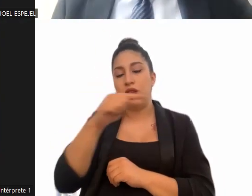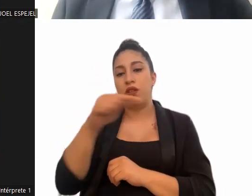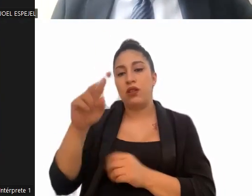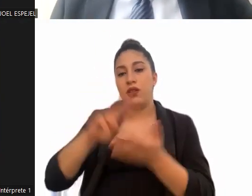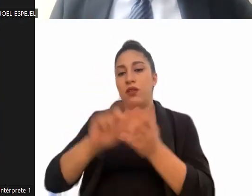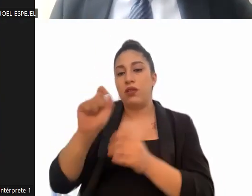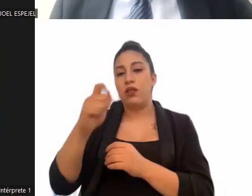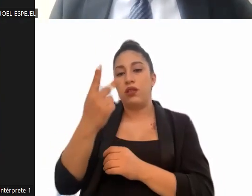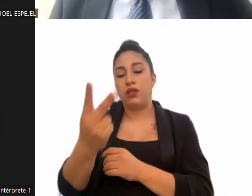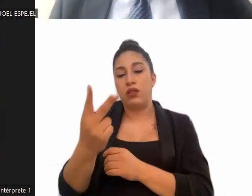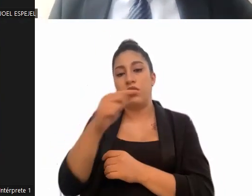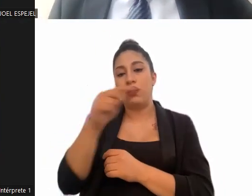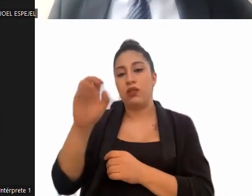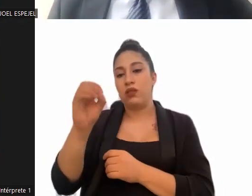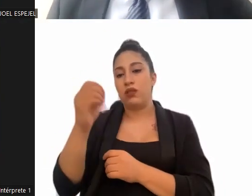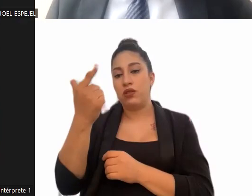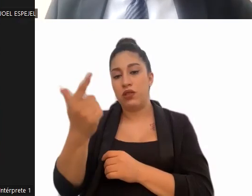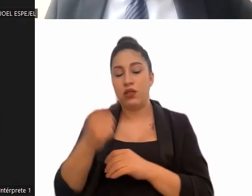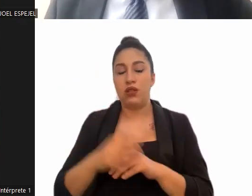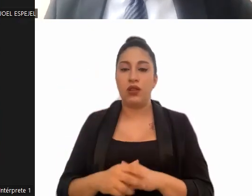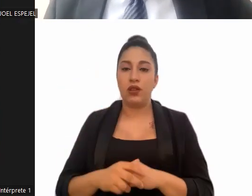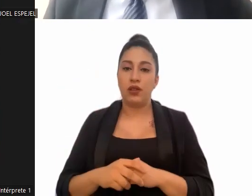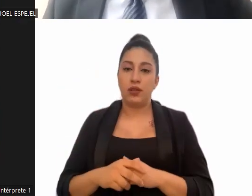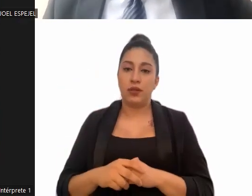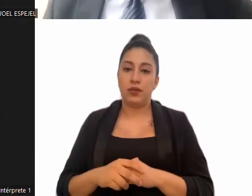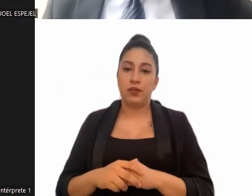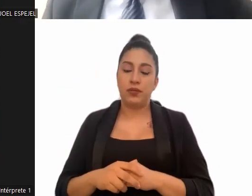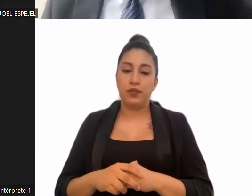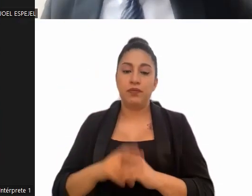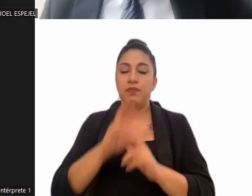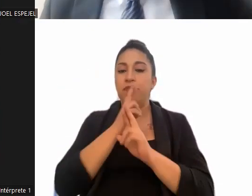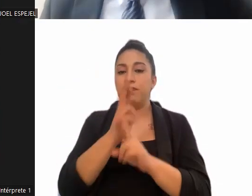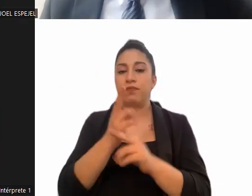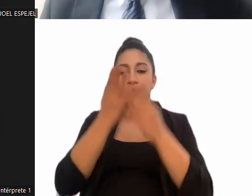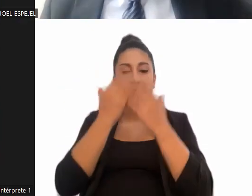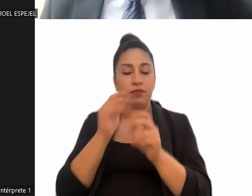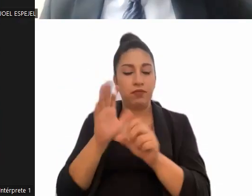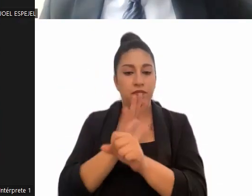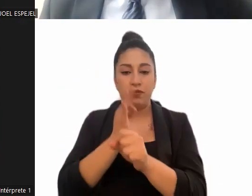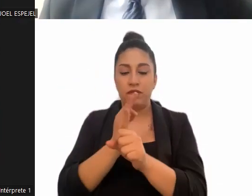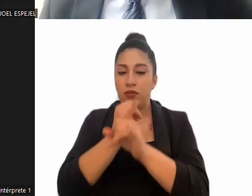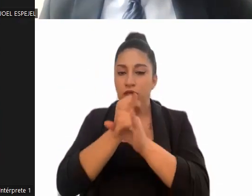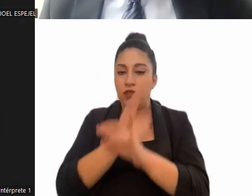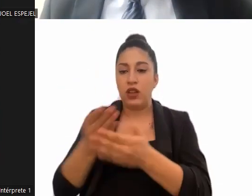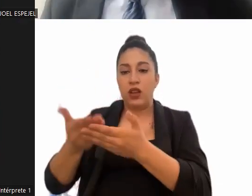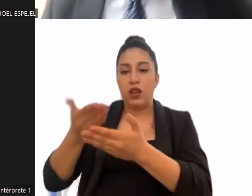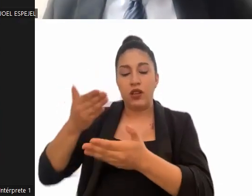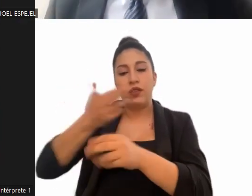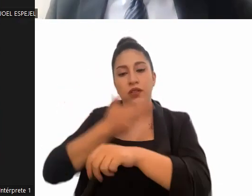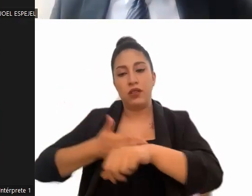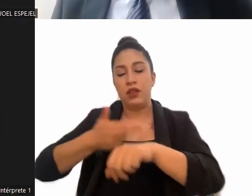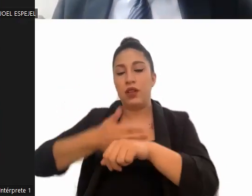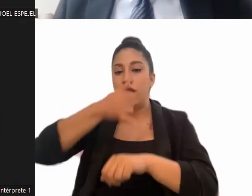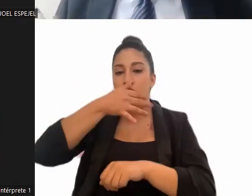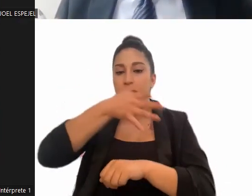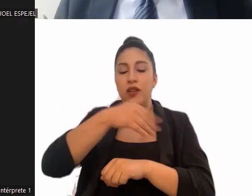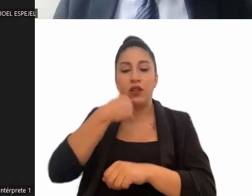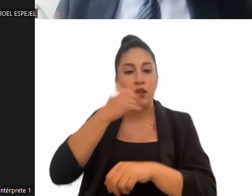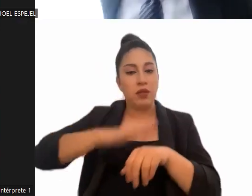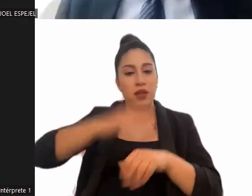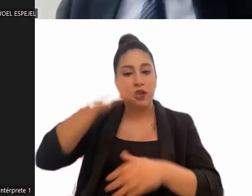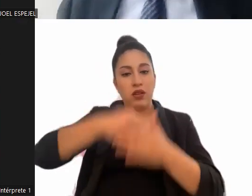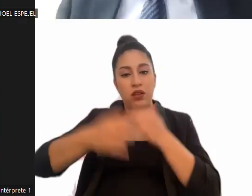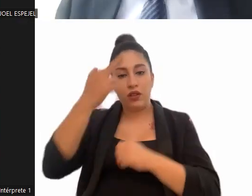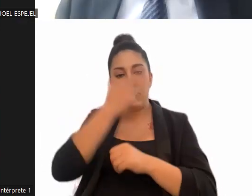_10-10-2022/07. Primero, se declara la inexistencia de información en materia del recurso de revisión que permite realizar lo correspondiente a la